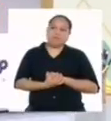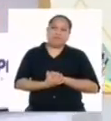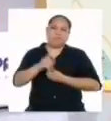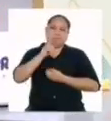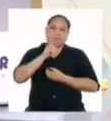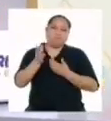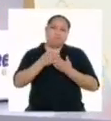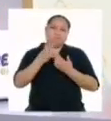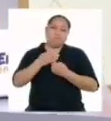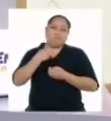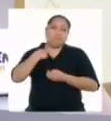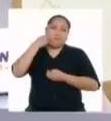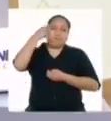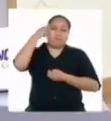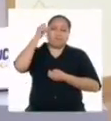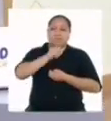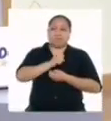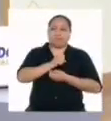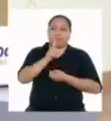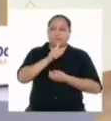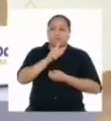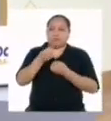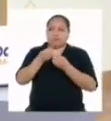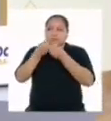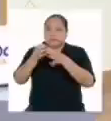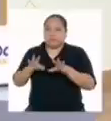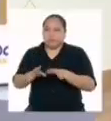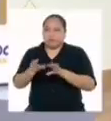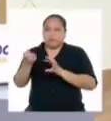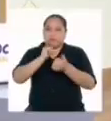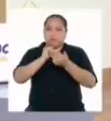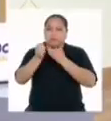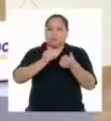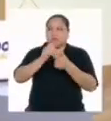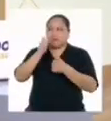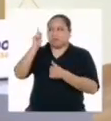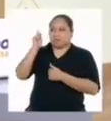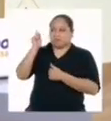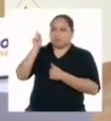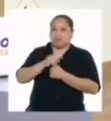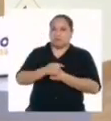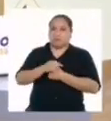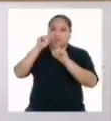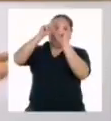No es tan sencillo como pensaba, pero tampoco puedo perder el reto contra Don Acertijo.